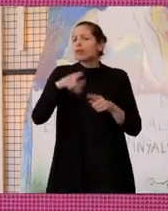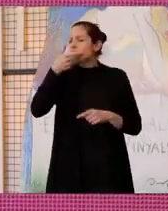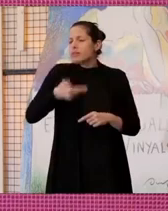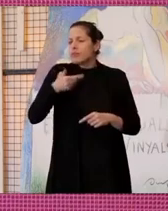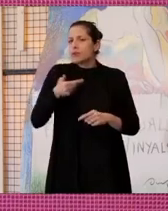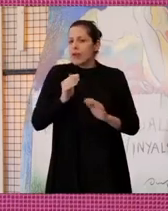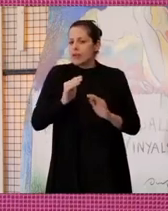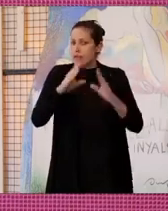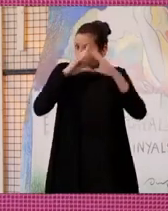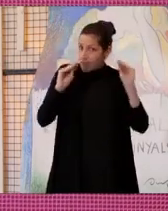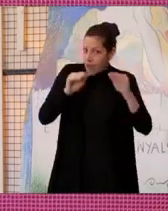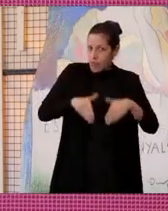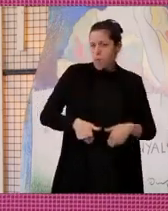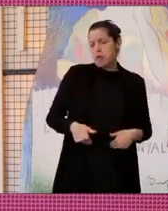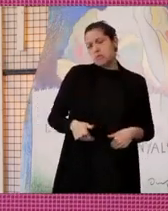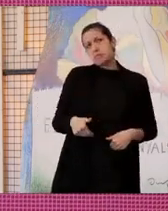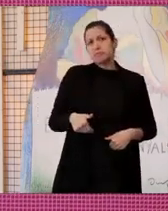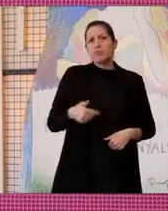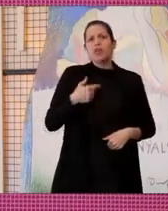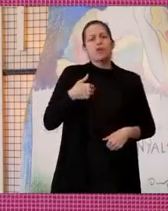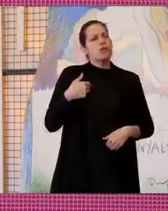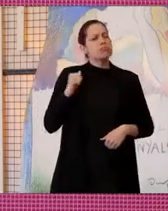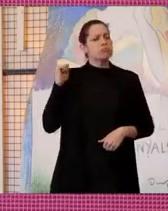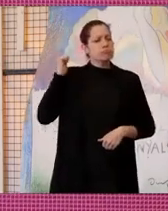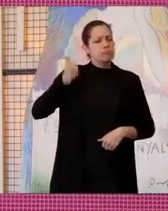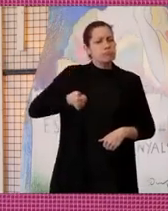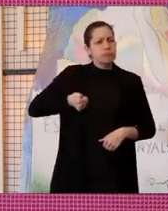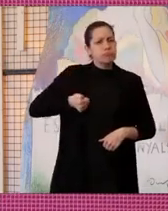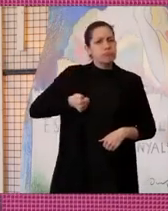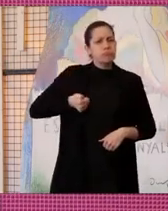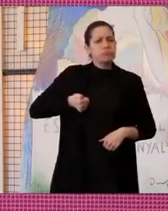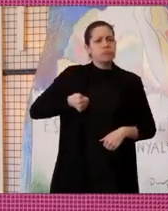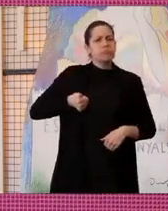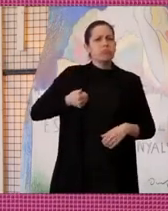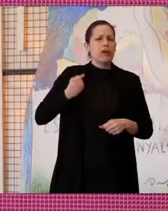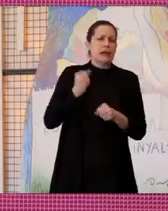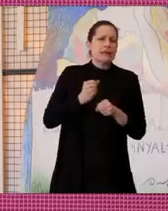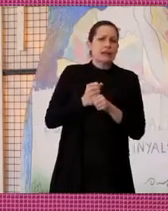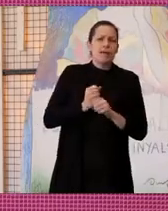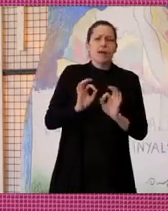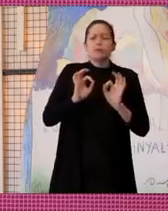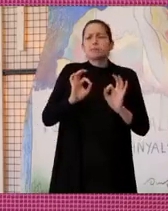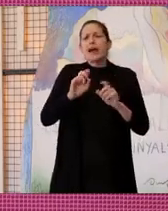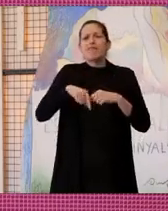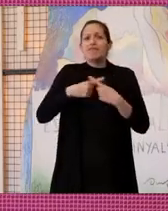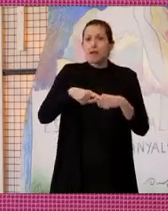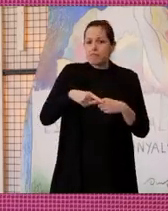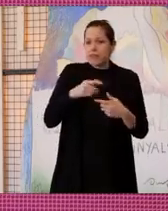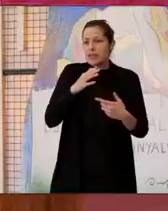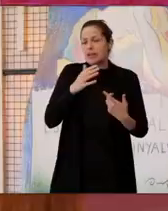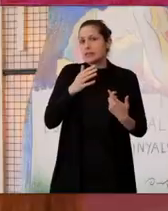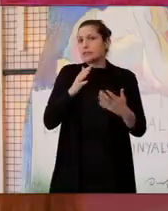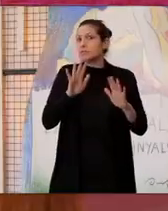últimamente siempre he trabajado en temas de familia Pero últimamente he trabajado en temas de género porque se